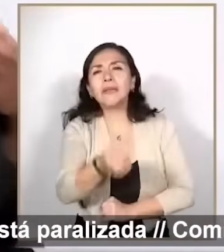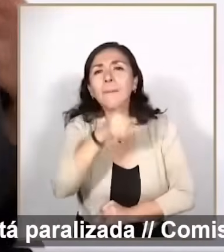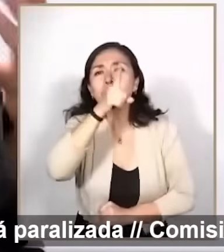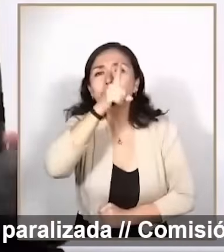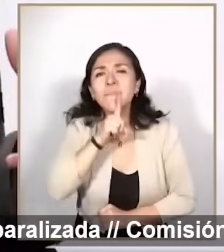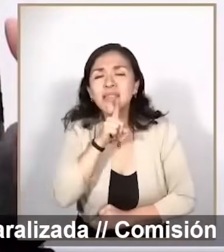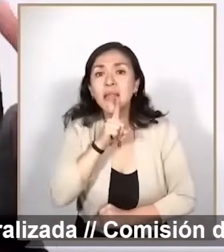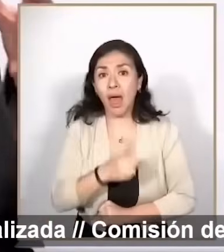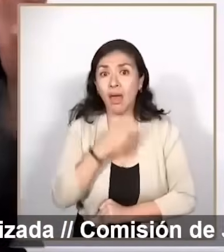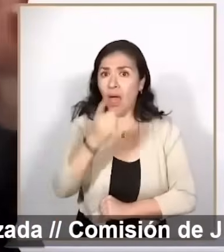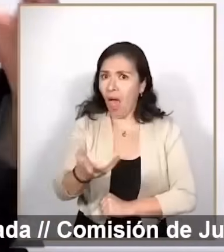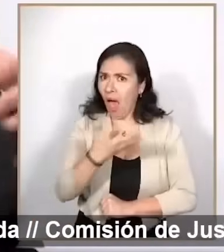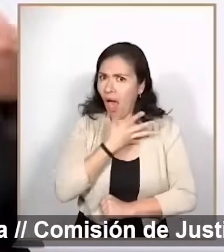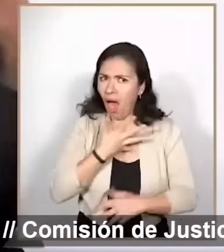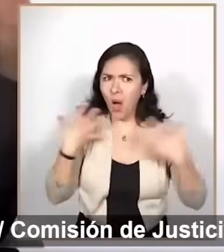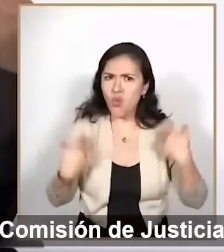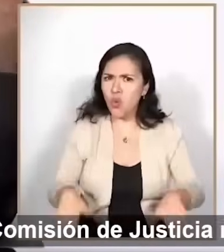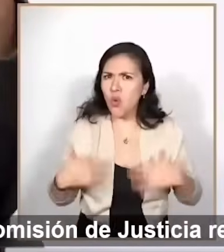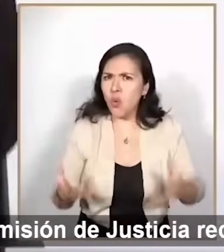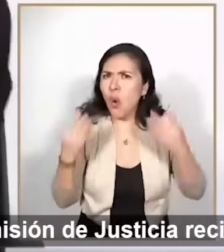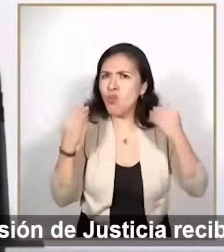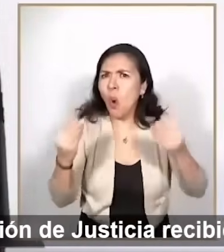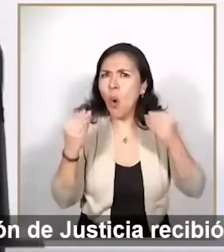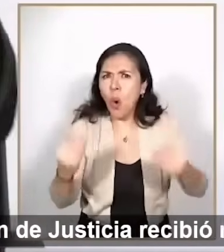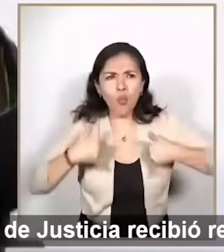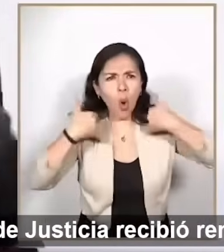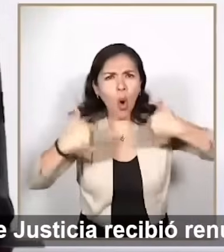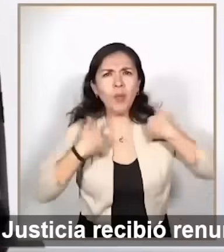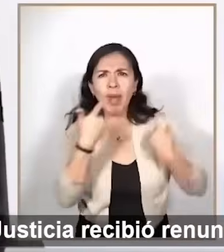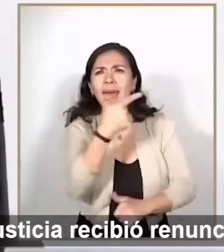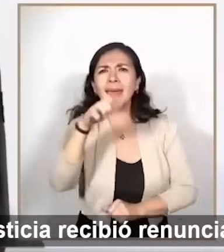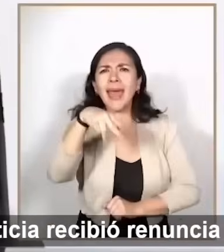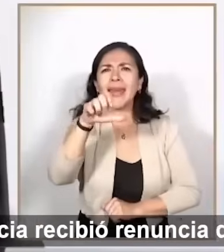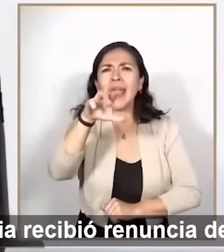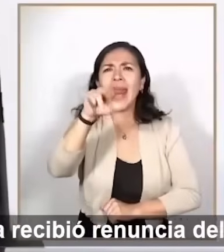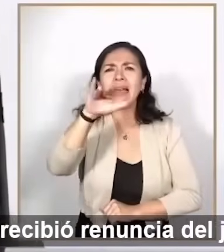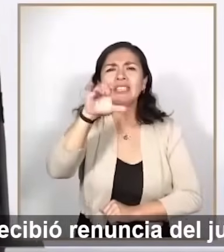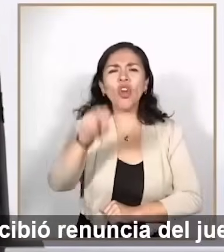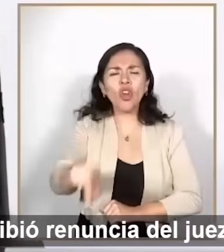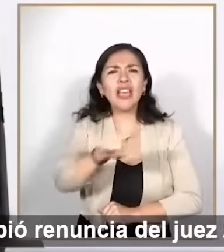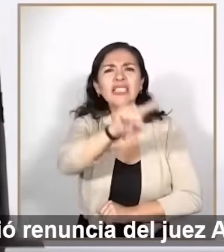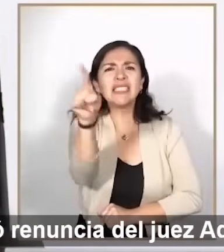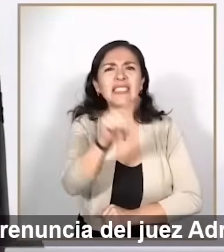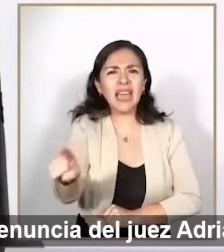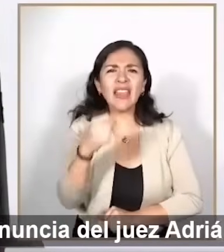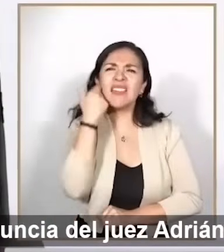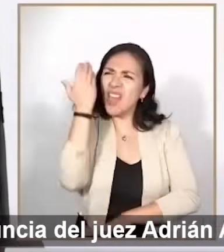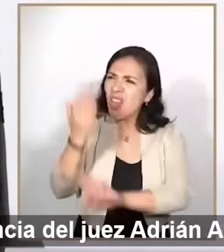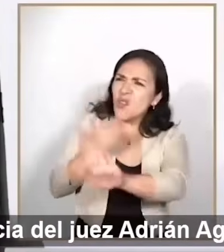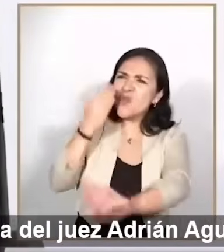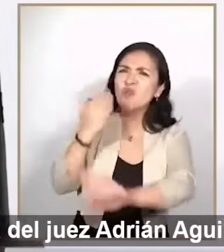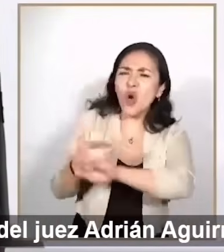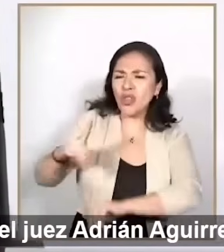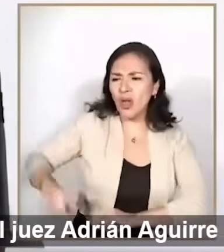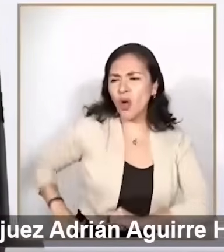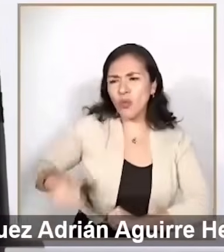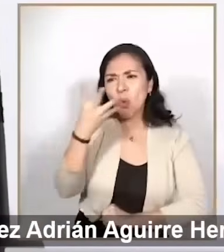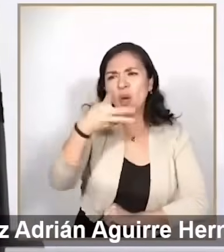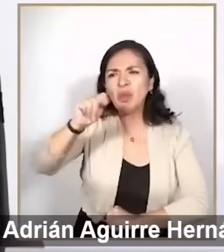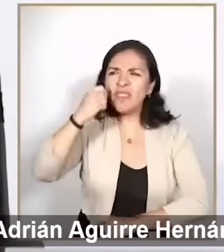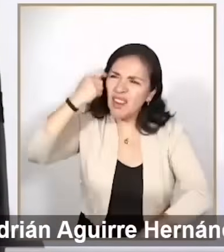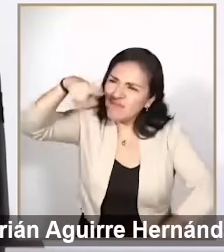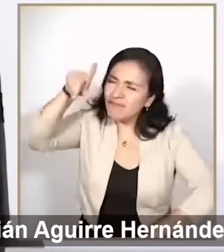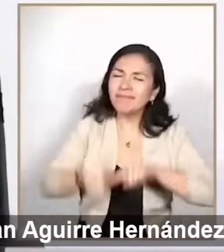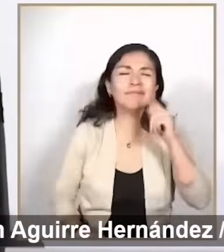gran movimiento de generación Z en contra de los gobiernos de la 4T. Es